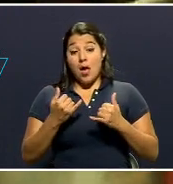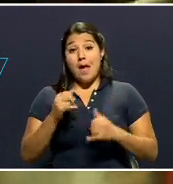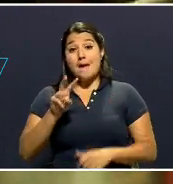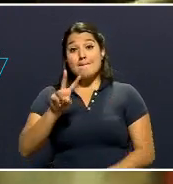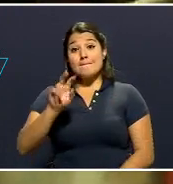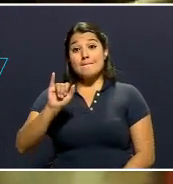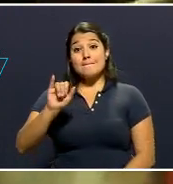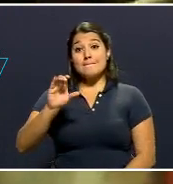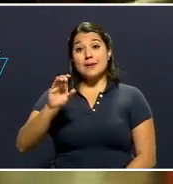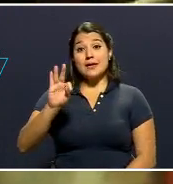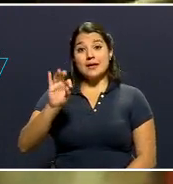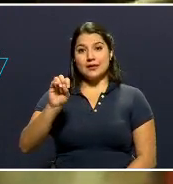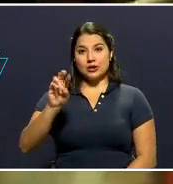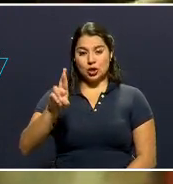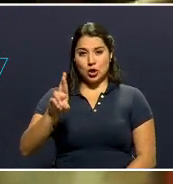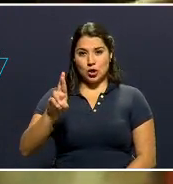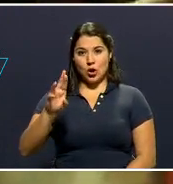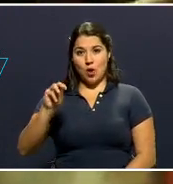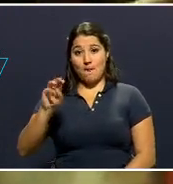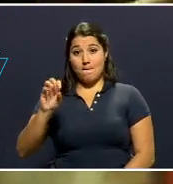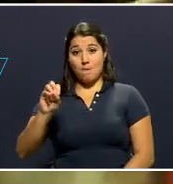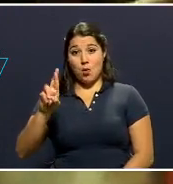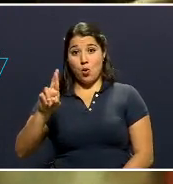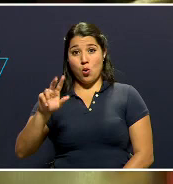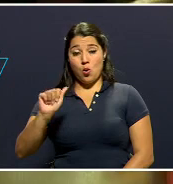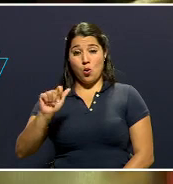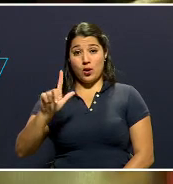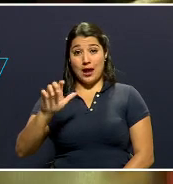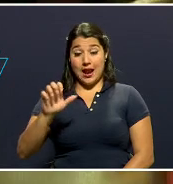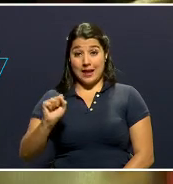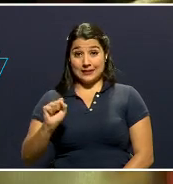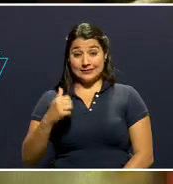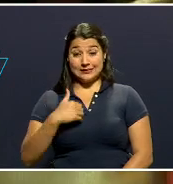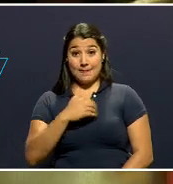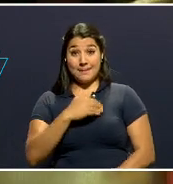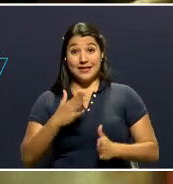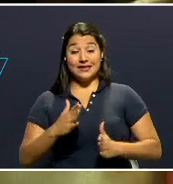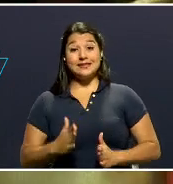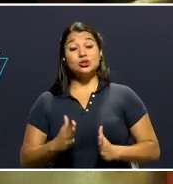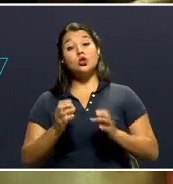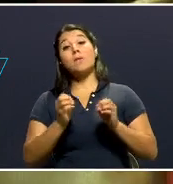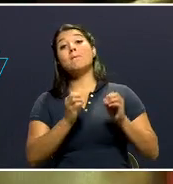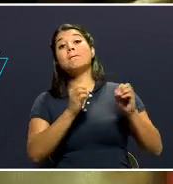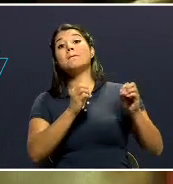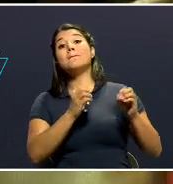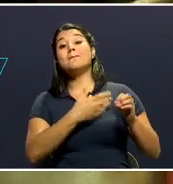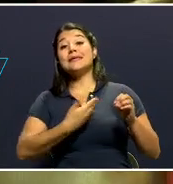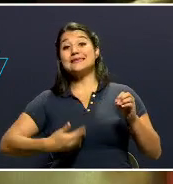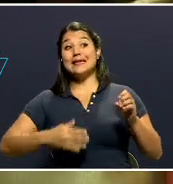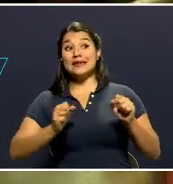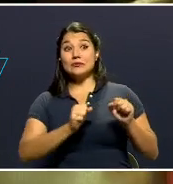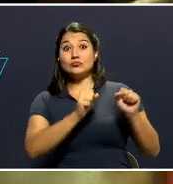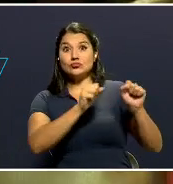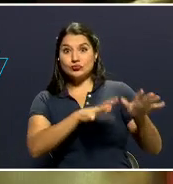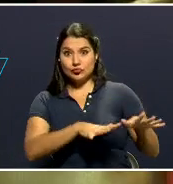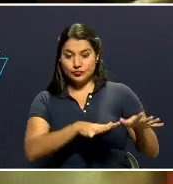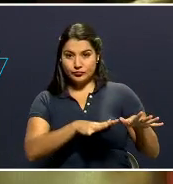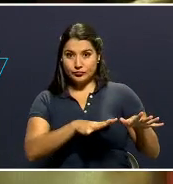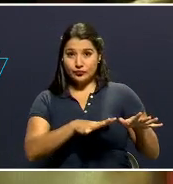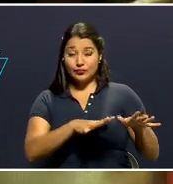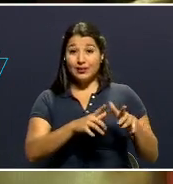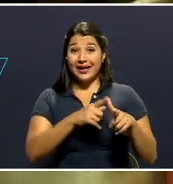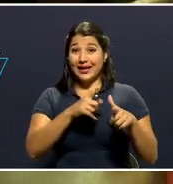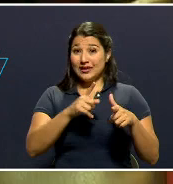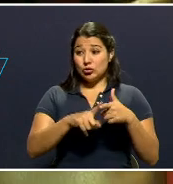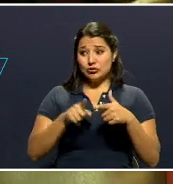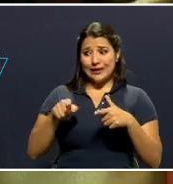Víctor Morales, la renuncia de don Víctor Morales a seguir fungiendo como ministro de la Presidencia y